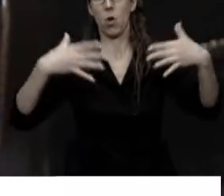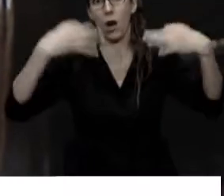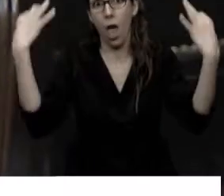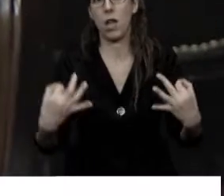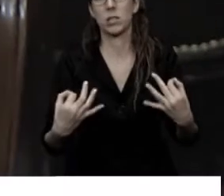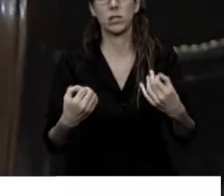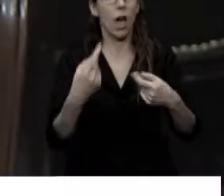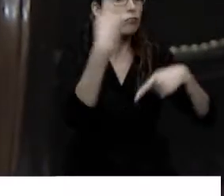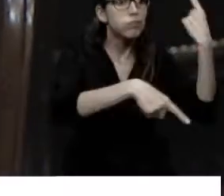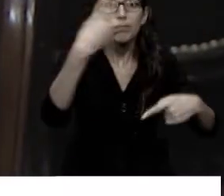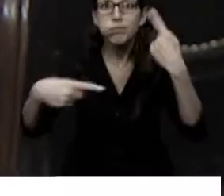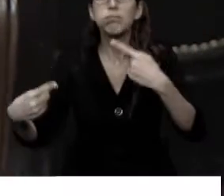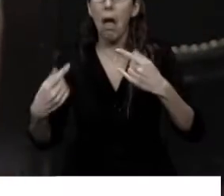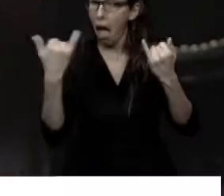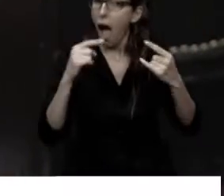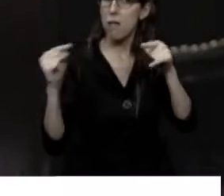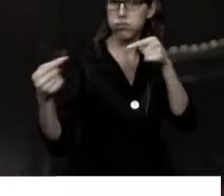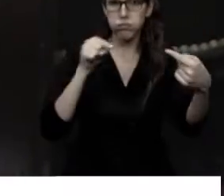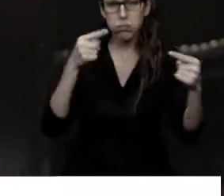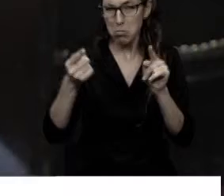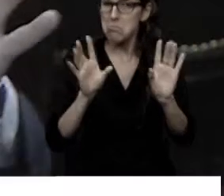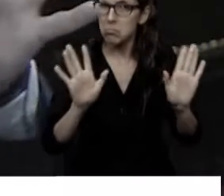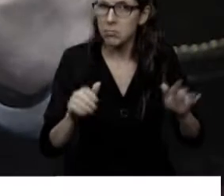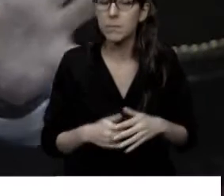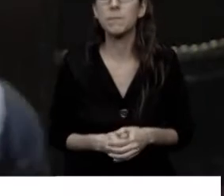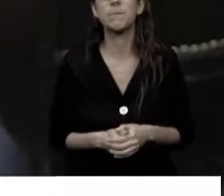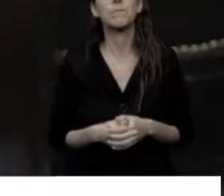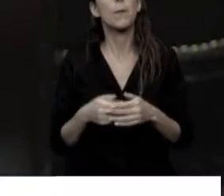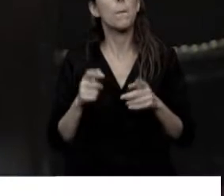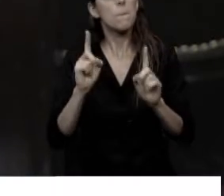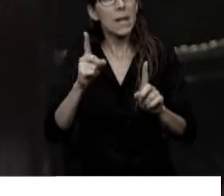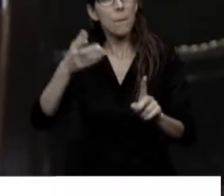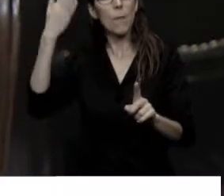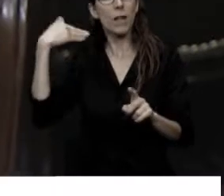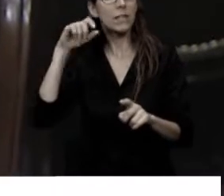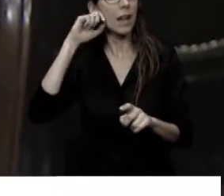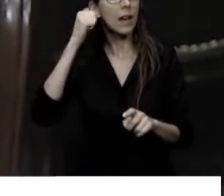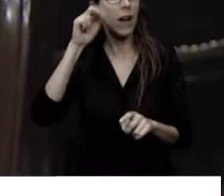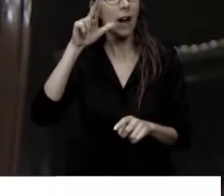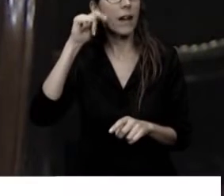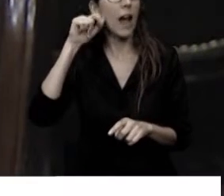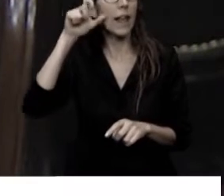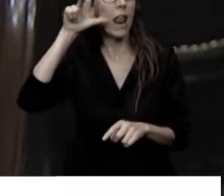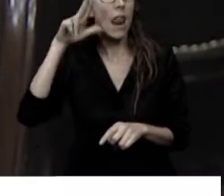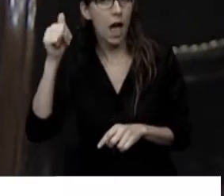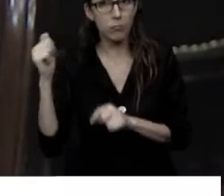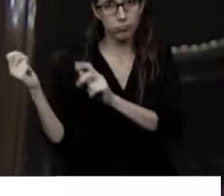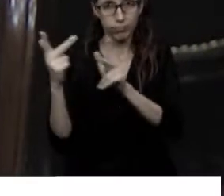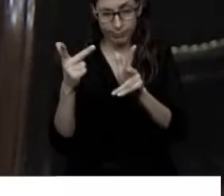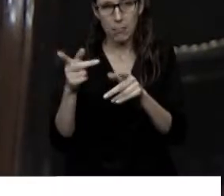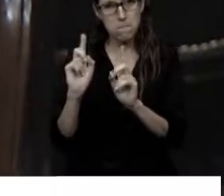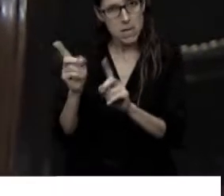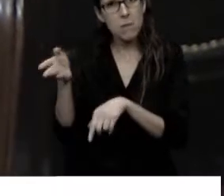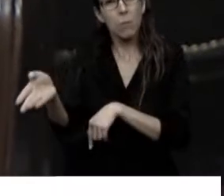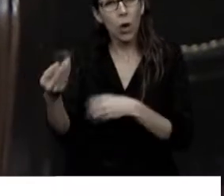democrático, plural y de tensiones por excelencia. Mire, como lo sostuvo Roberto Gargarella, es muy importante